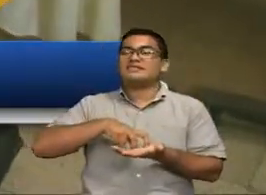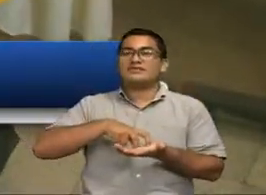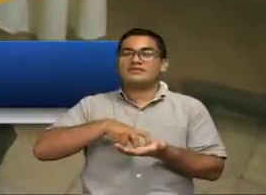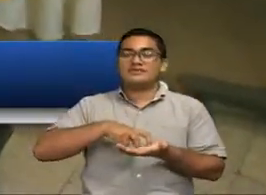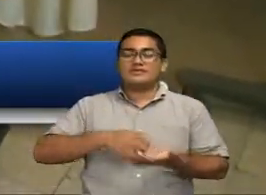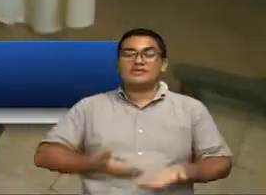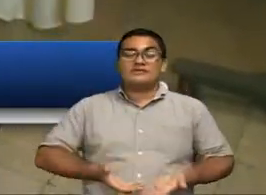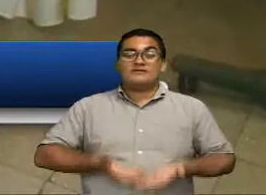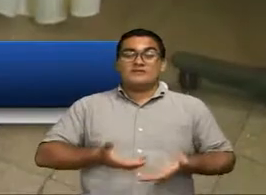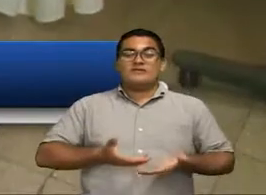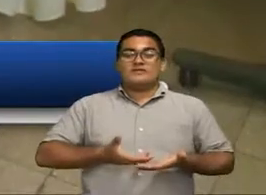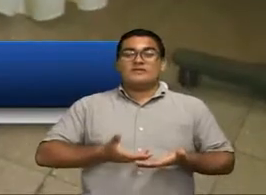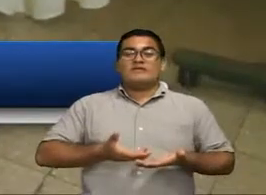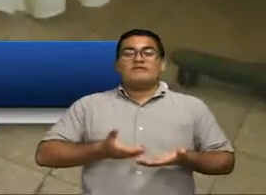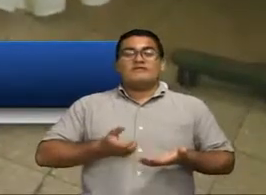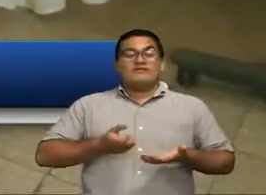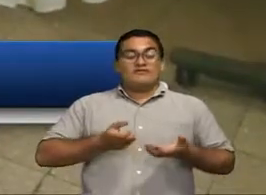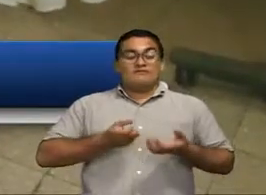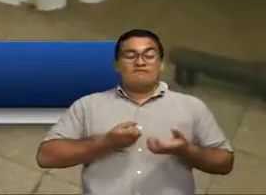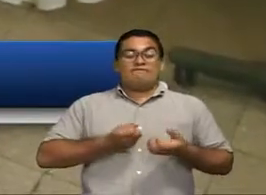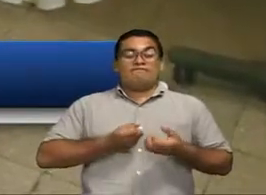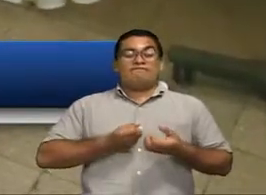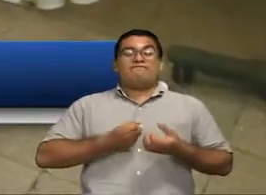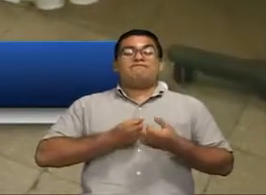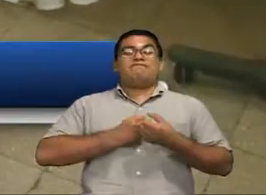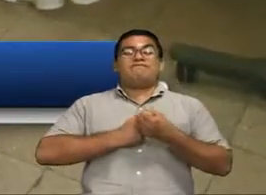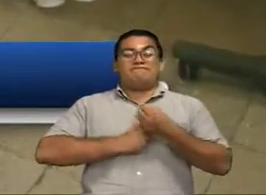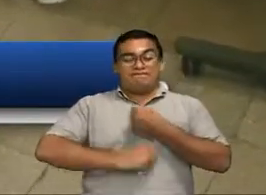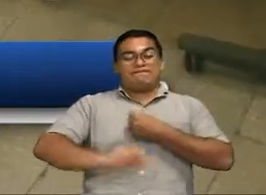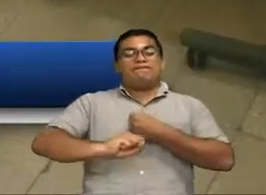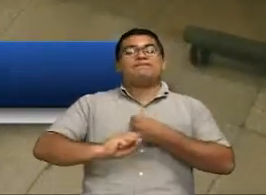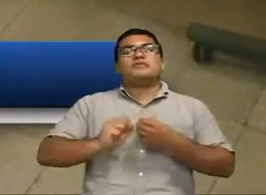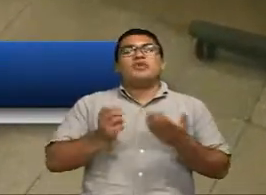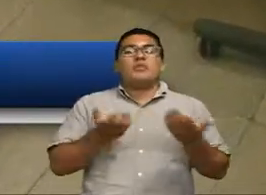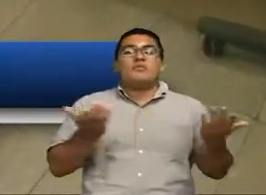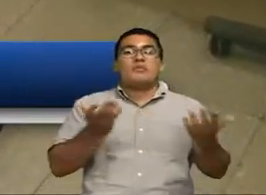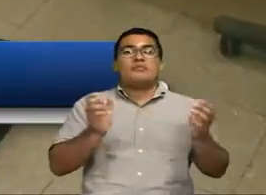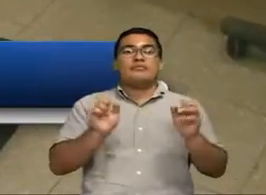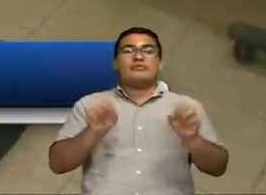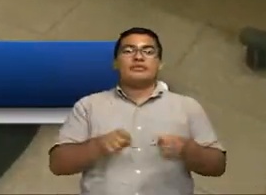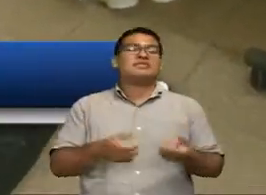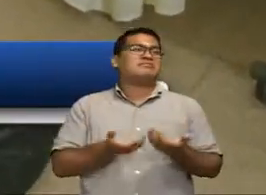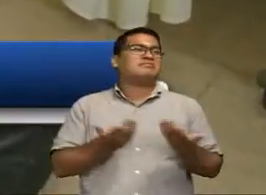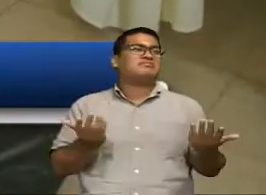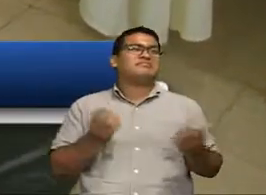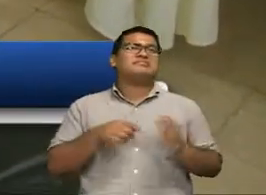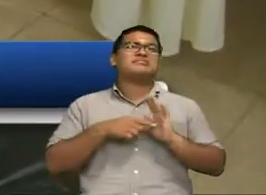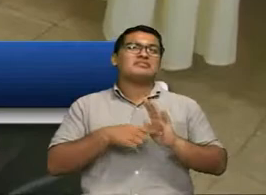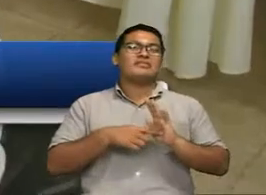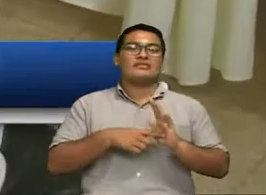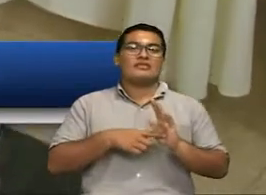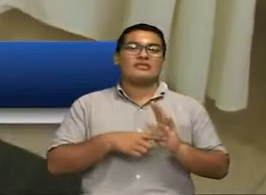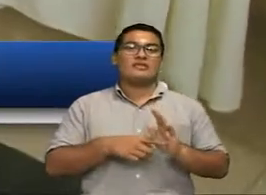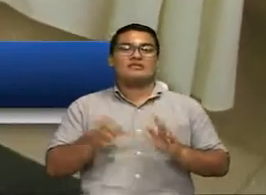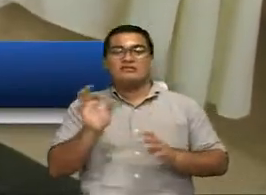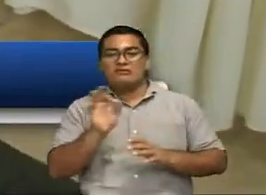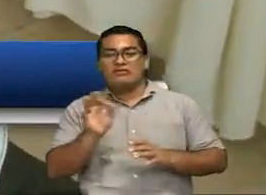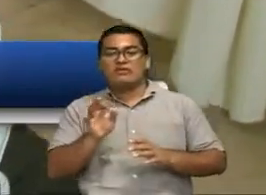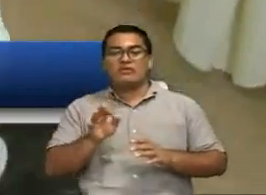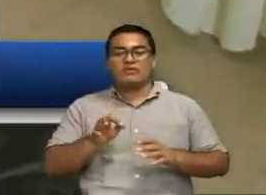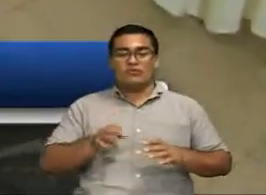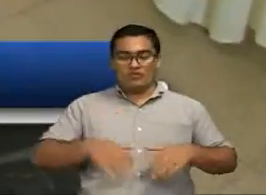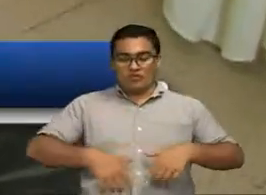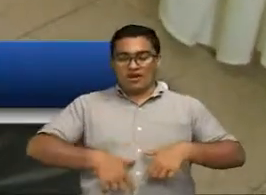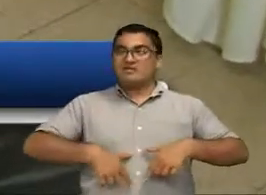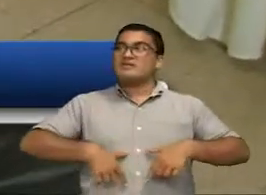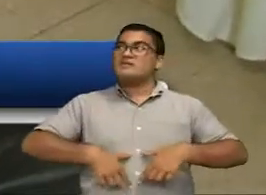más fuerte y eso está directamente relacionado con lo que es la forma de la pelvis, que es una